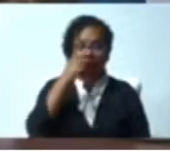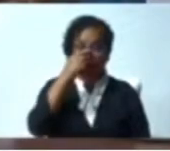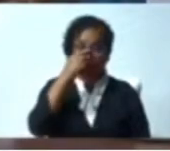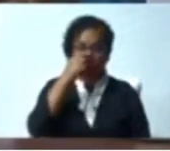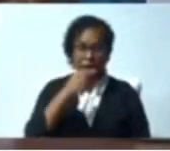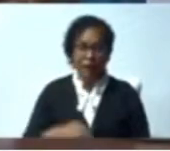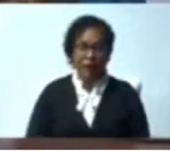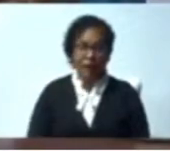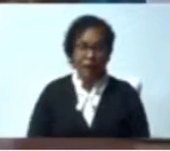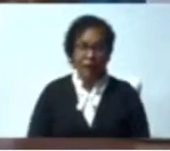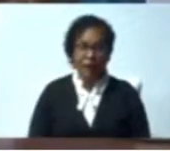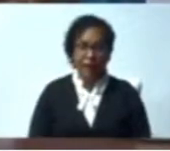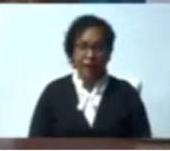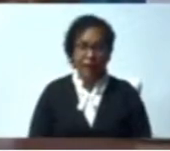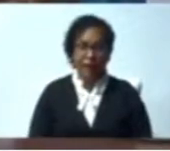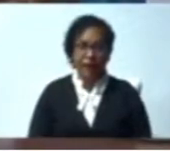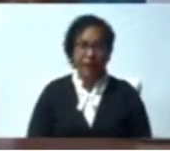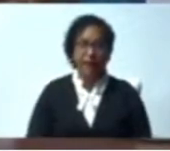Pirrín. Sí.